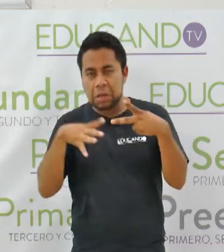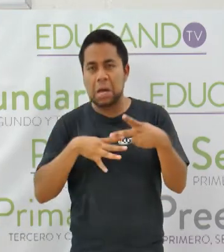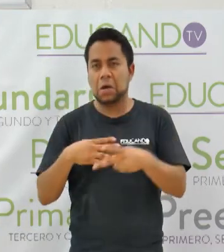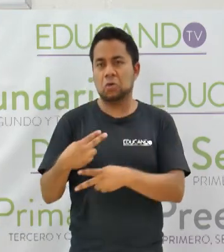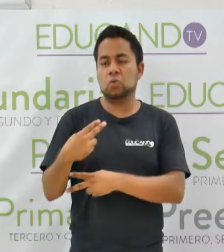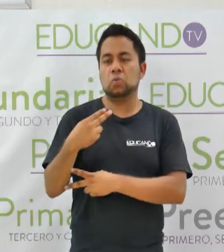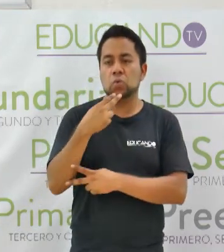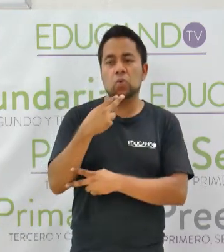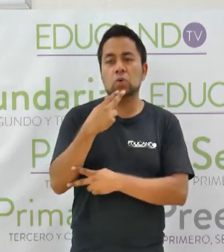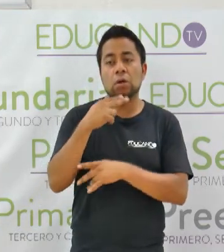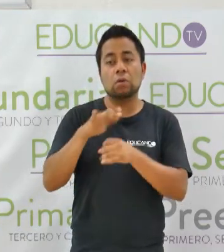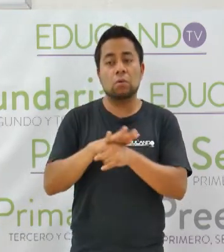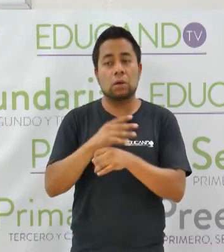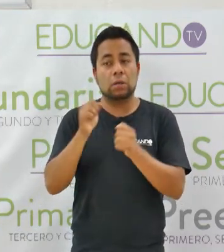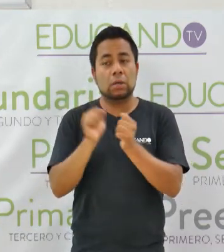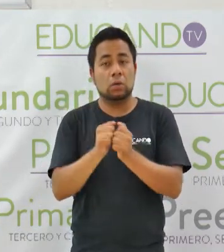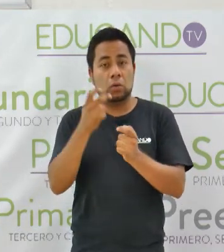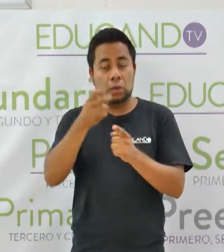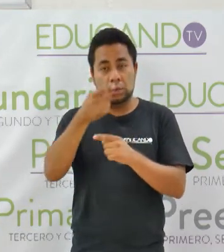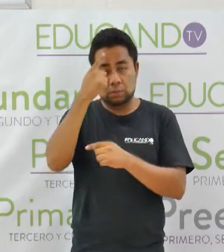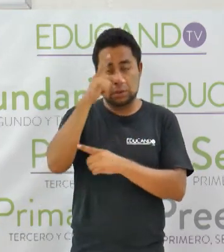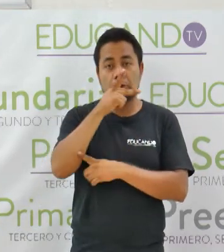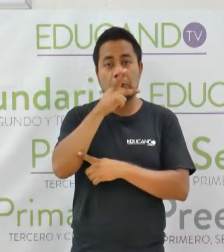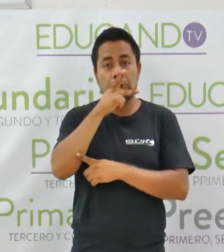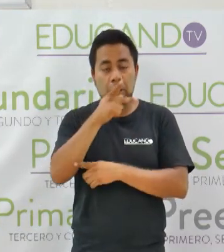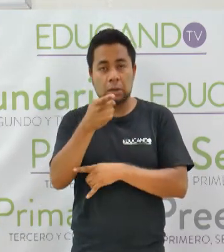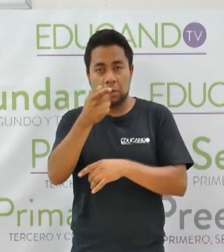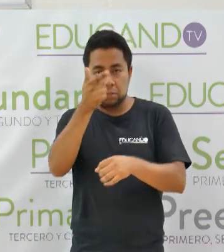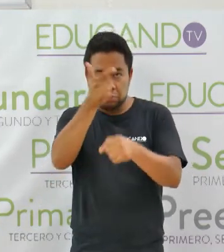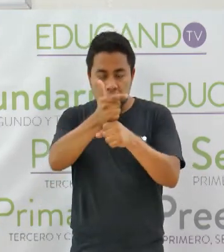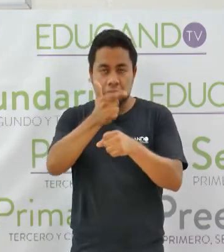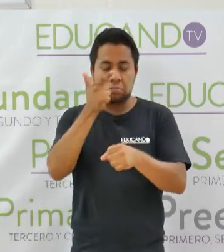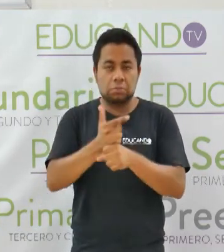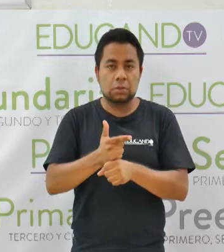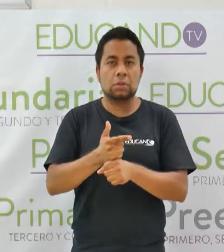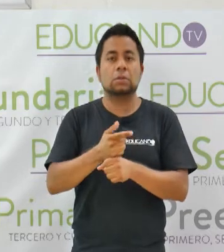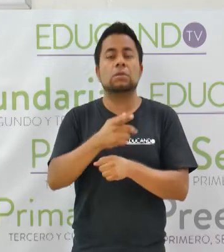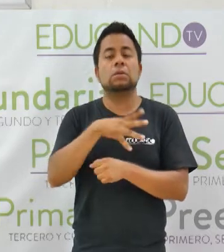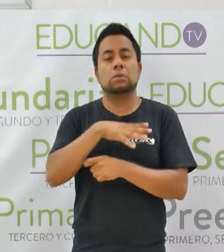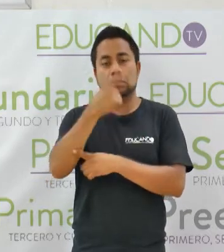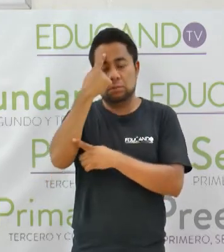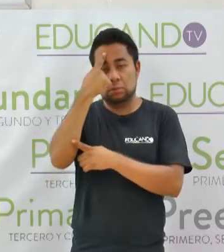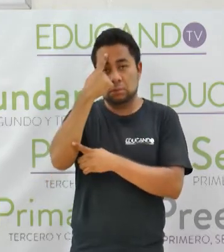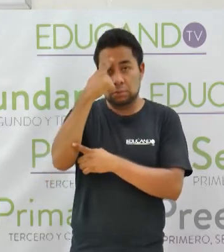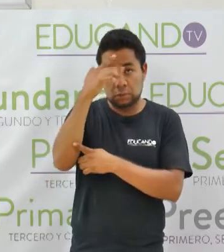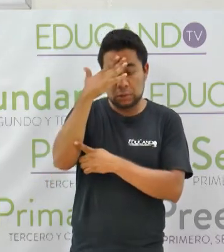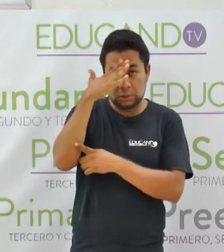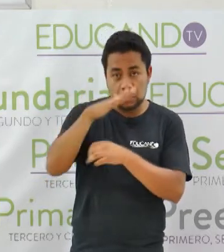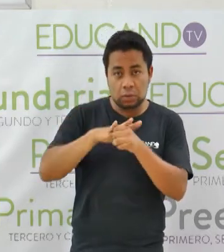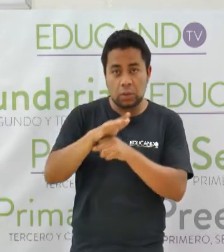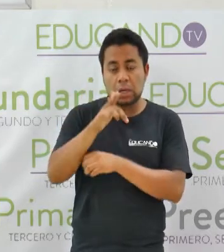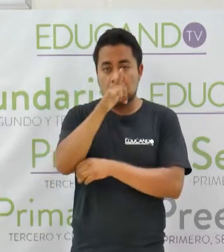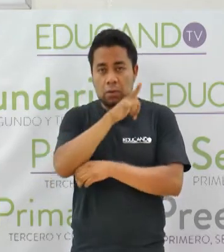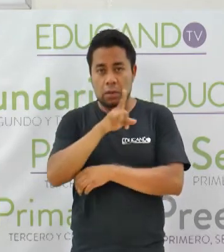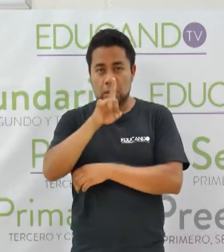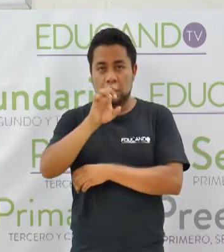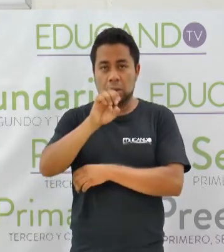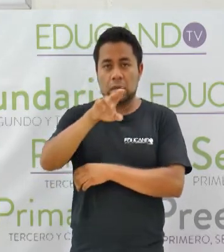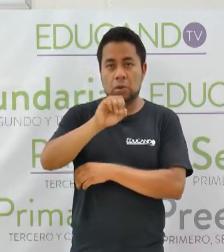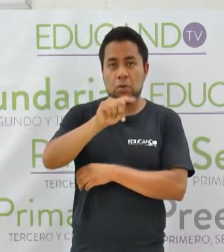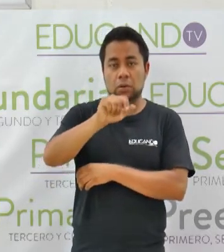está utilizando, porque a partir del tipo de palabras que tú identifiques, caemos en lo que es el